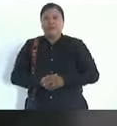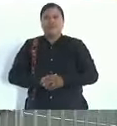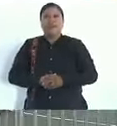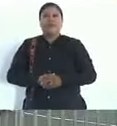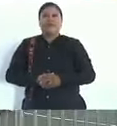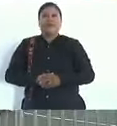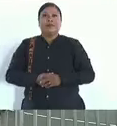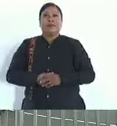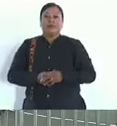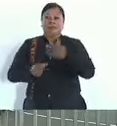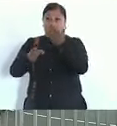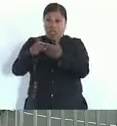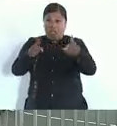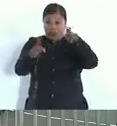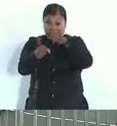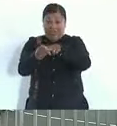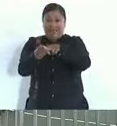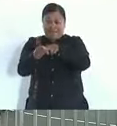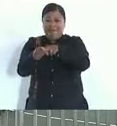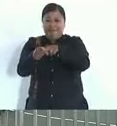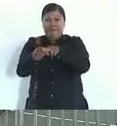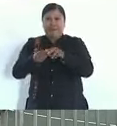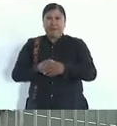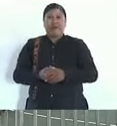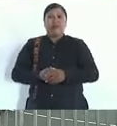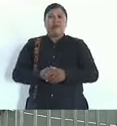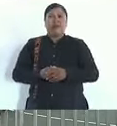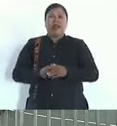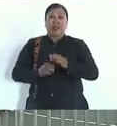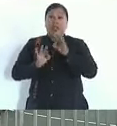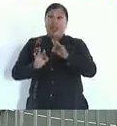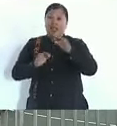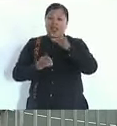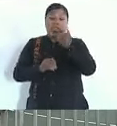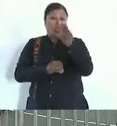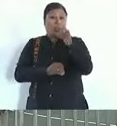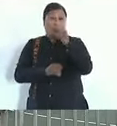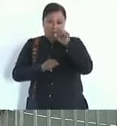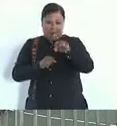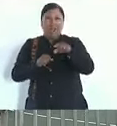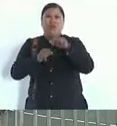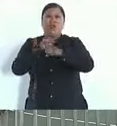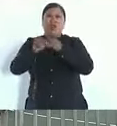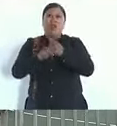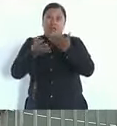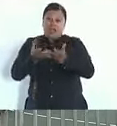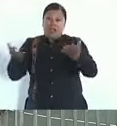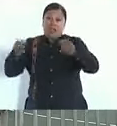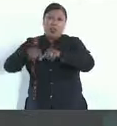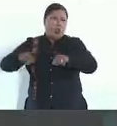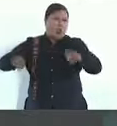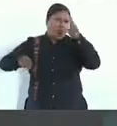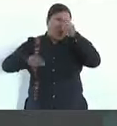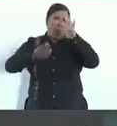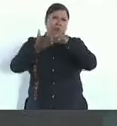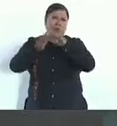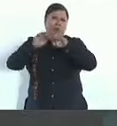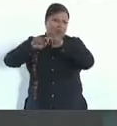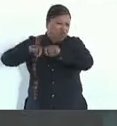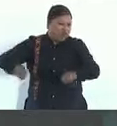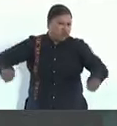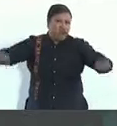El hospital comenzó a construirse en noviembre del mismo año en un terreno de 4 hectáreas. Representa